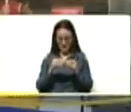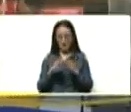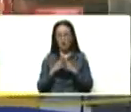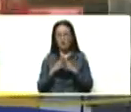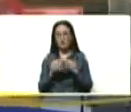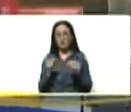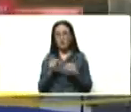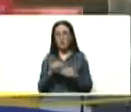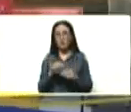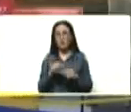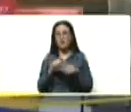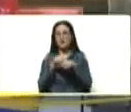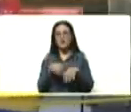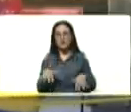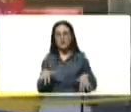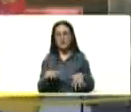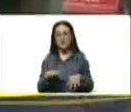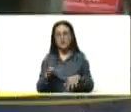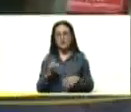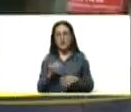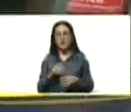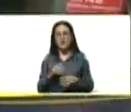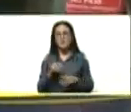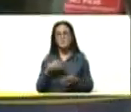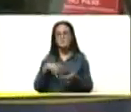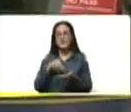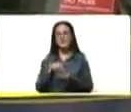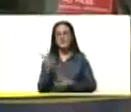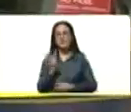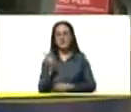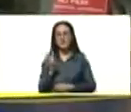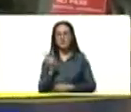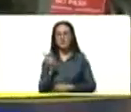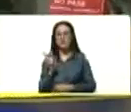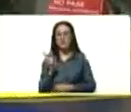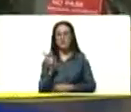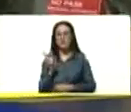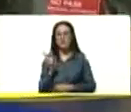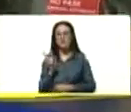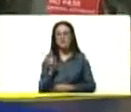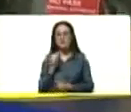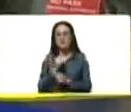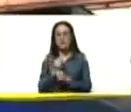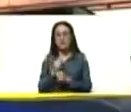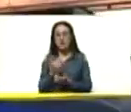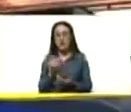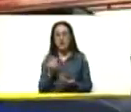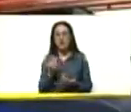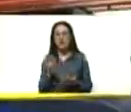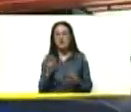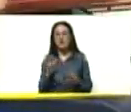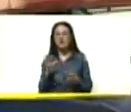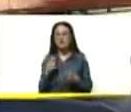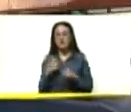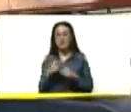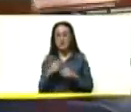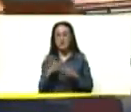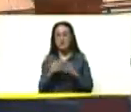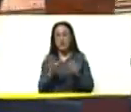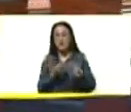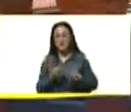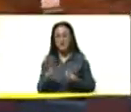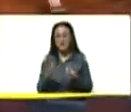es la infraestructura de la estación Plaza Venezuela. Trabajo que viene a sumarse a toda la gran activación que